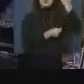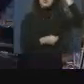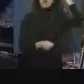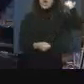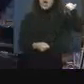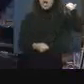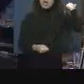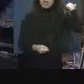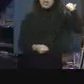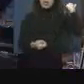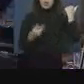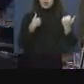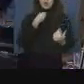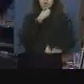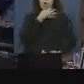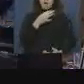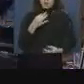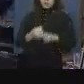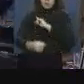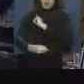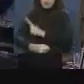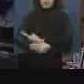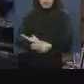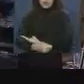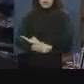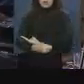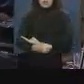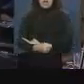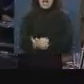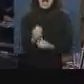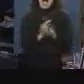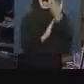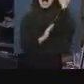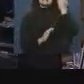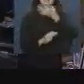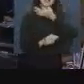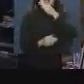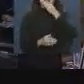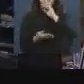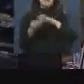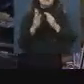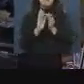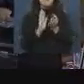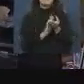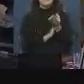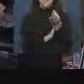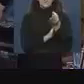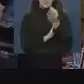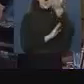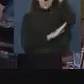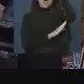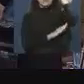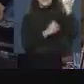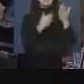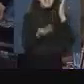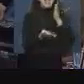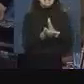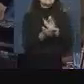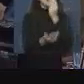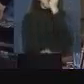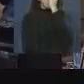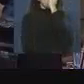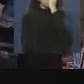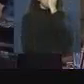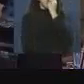presidente quiero decirlo con mucha convicción y fuerza antes se hablaba de pueblo originario Solo hasta la provincia de osorno